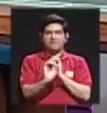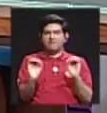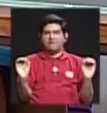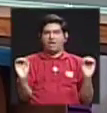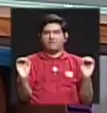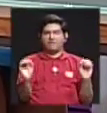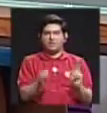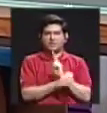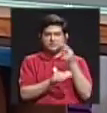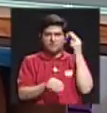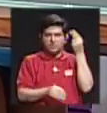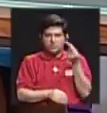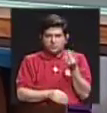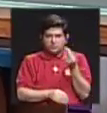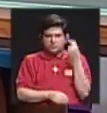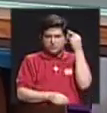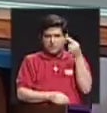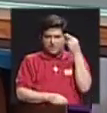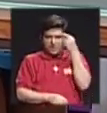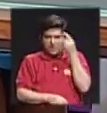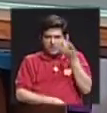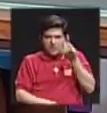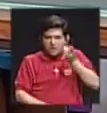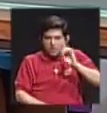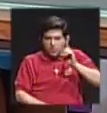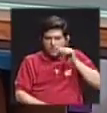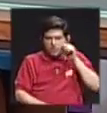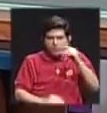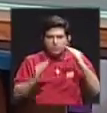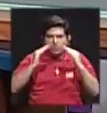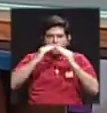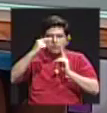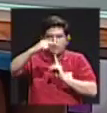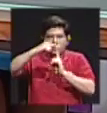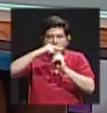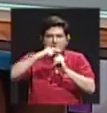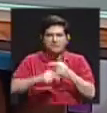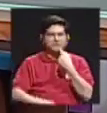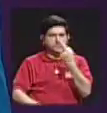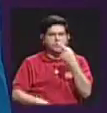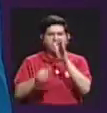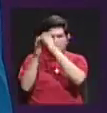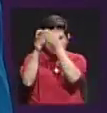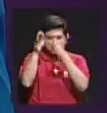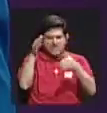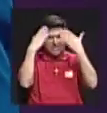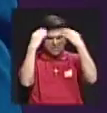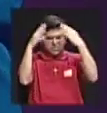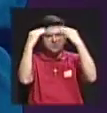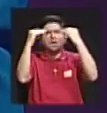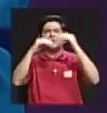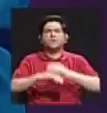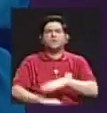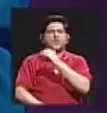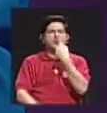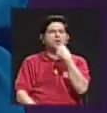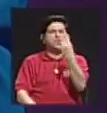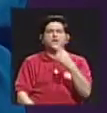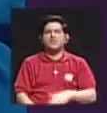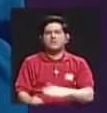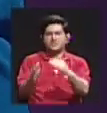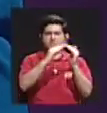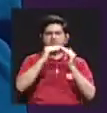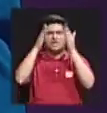se usa dinero del Estado, y ¿a dónde está la Iglesia dando el informe a la Contraloría General de la República o diciéndole a